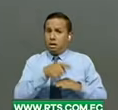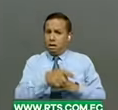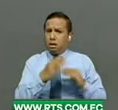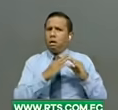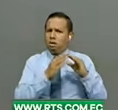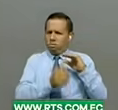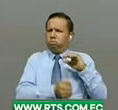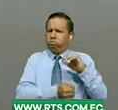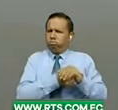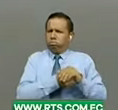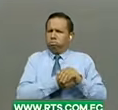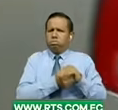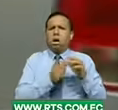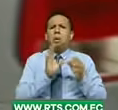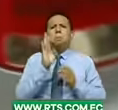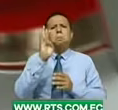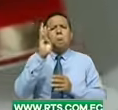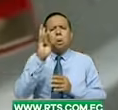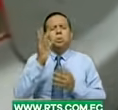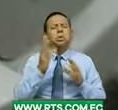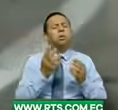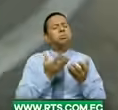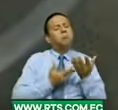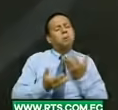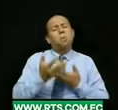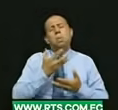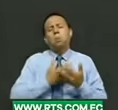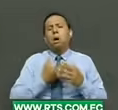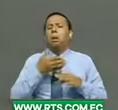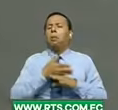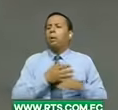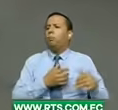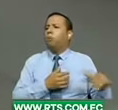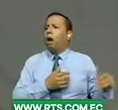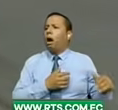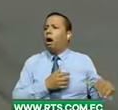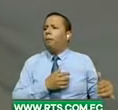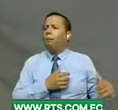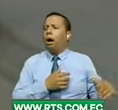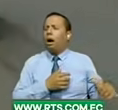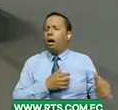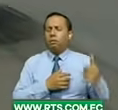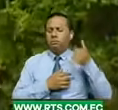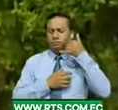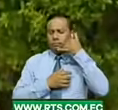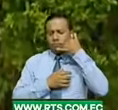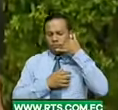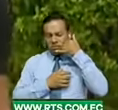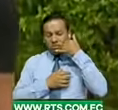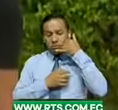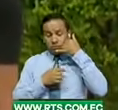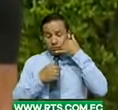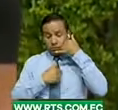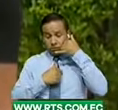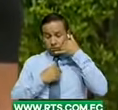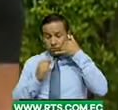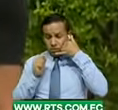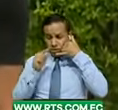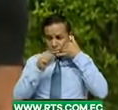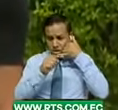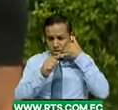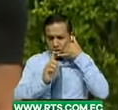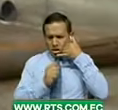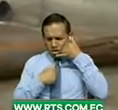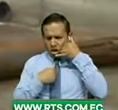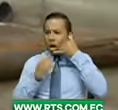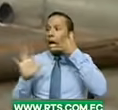su domicilio en compañía de su esposa, pero que de pronto alguien le habría solicitado que salga y se dirija hasta aquella